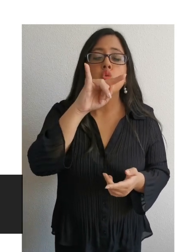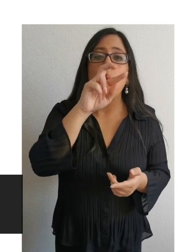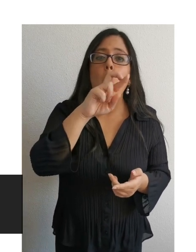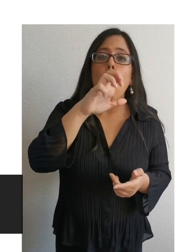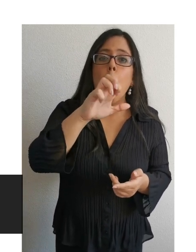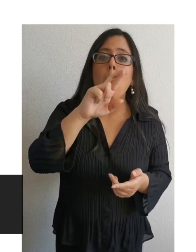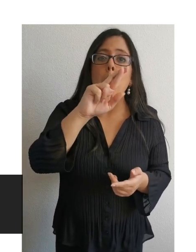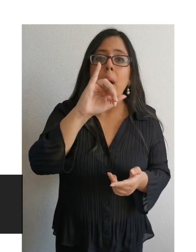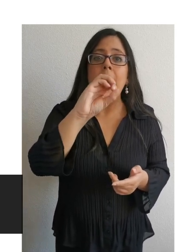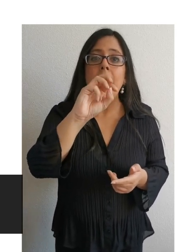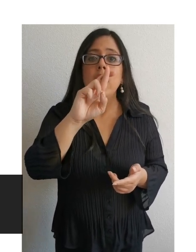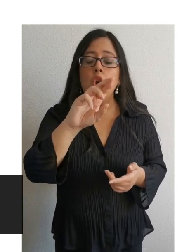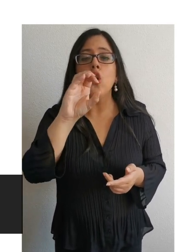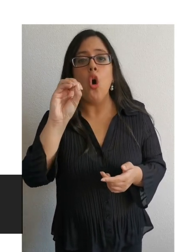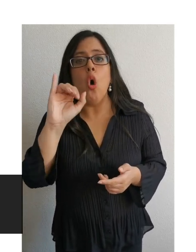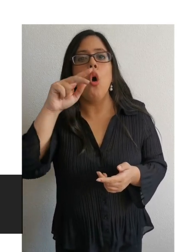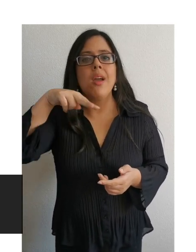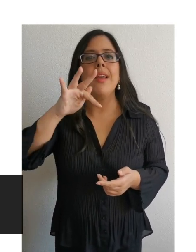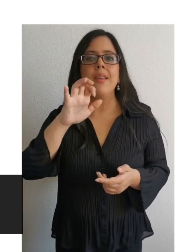en relación con el muslo.